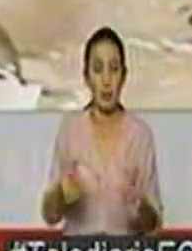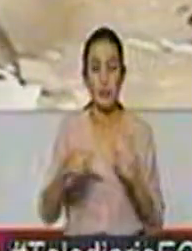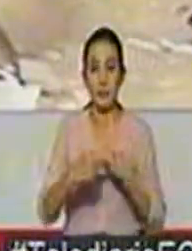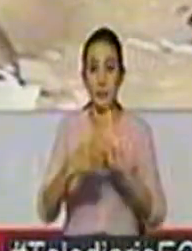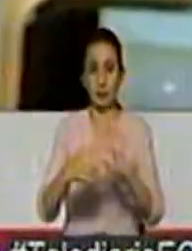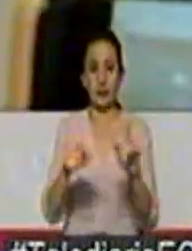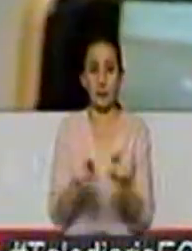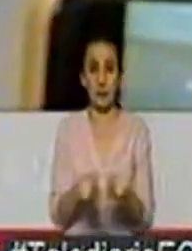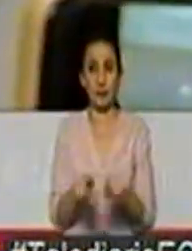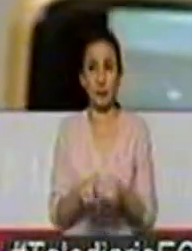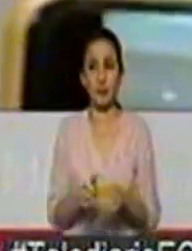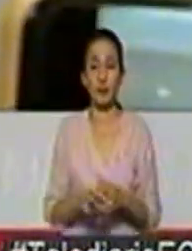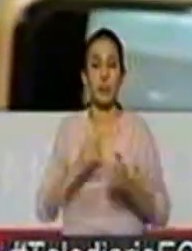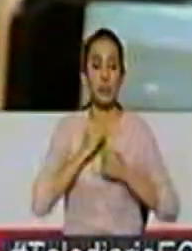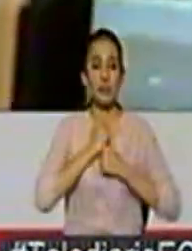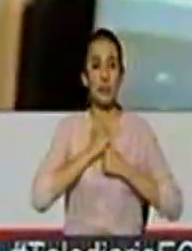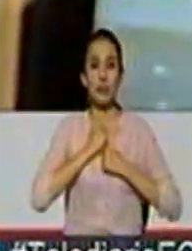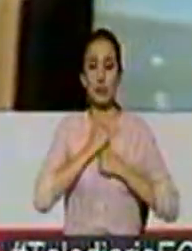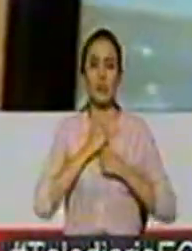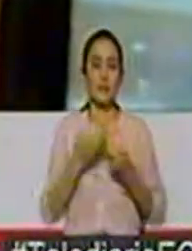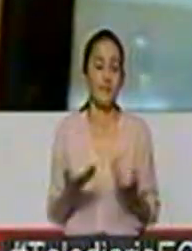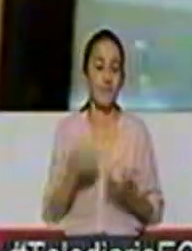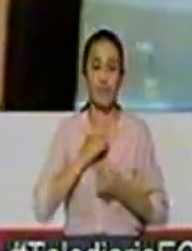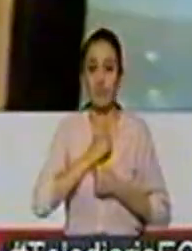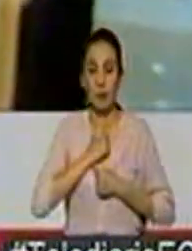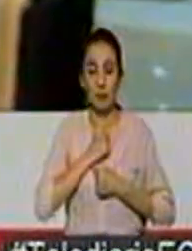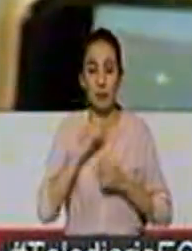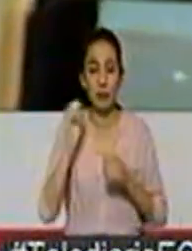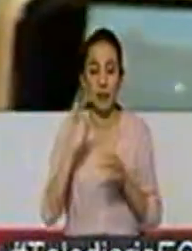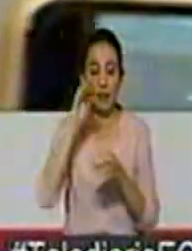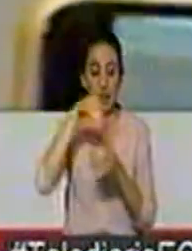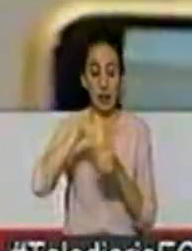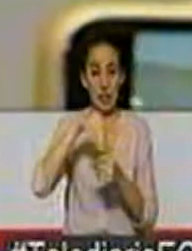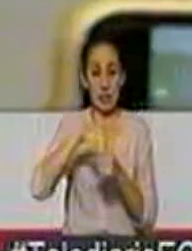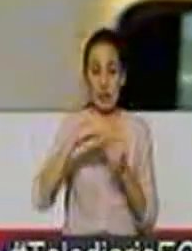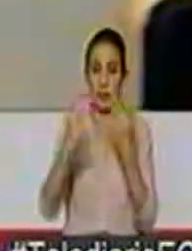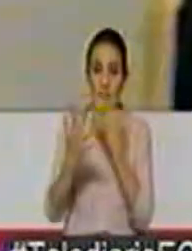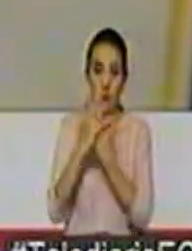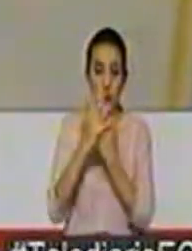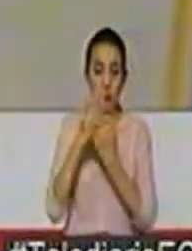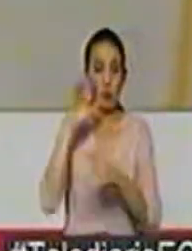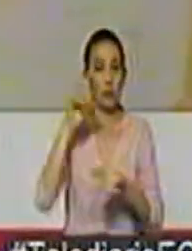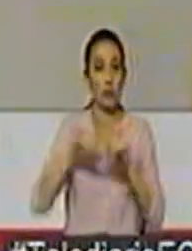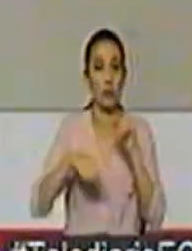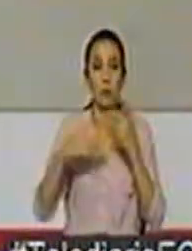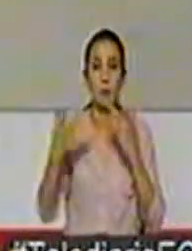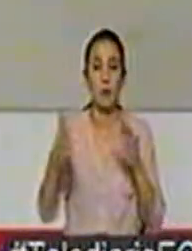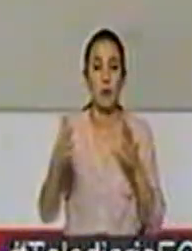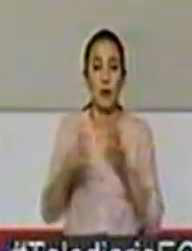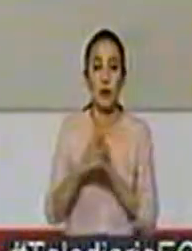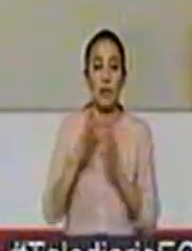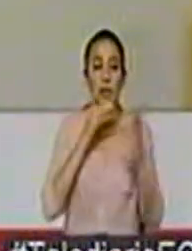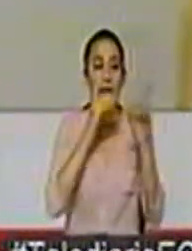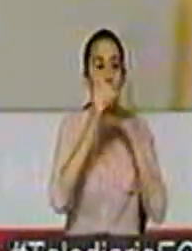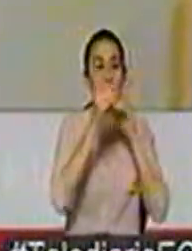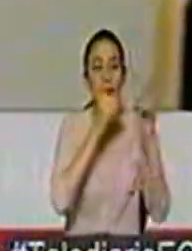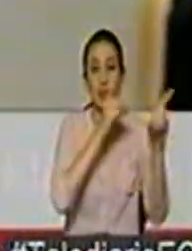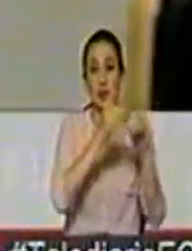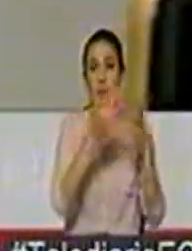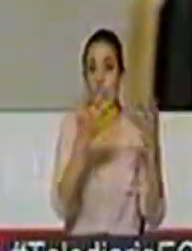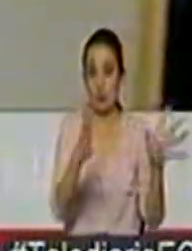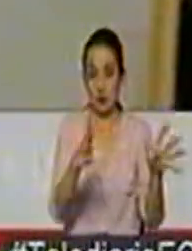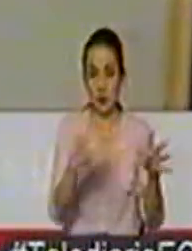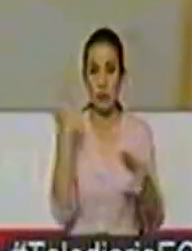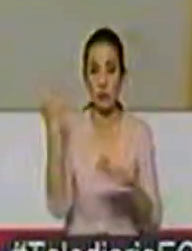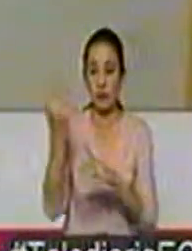al respecto. Lamentablemente, parece ser que en la penitenciaría no tienen al diálogo como herramienta, sino a